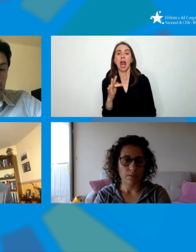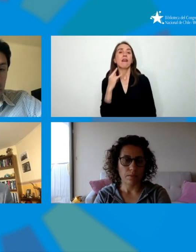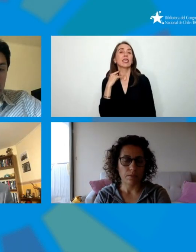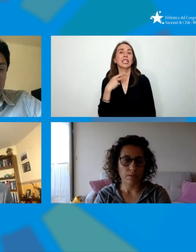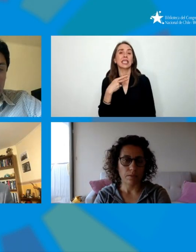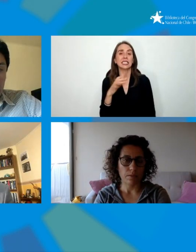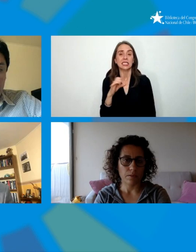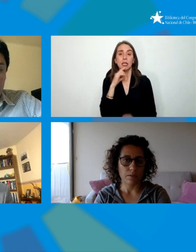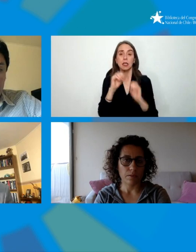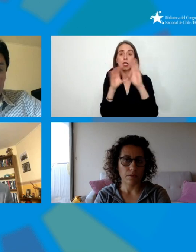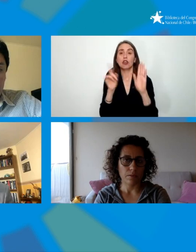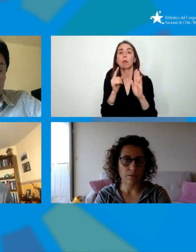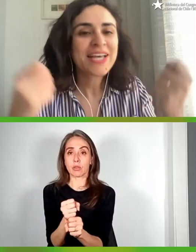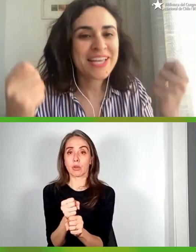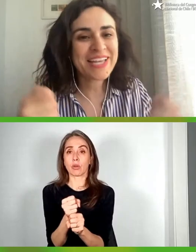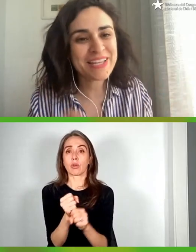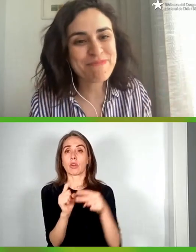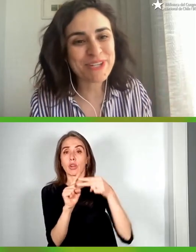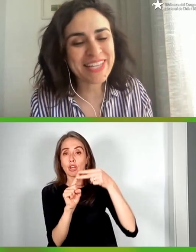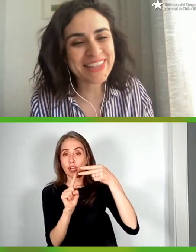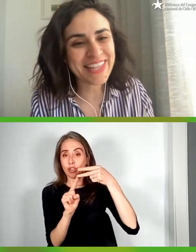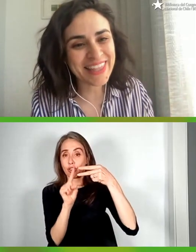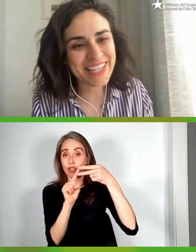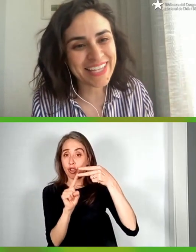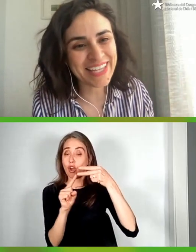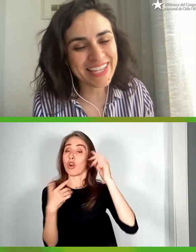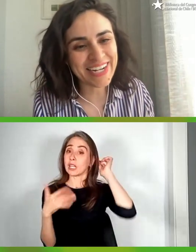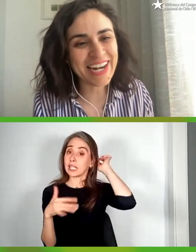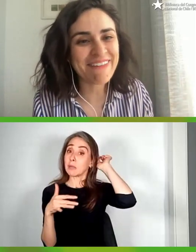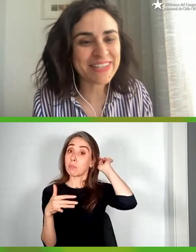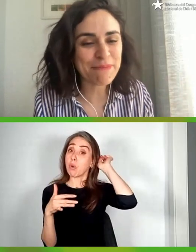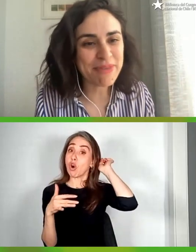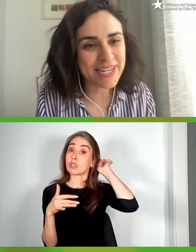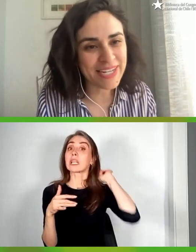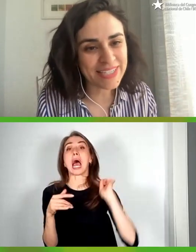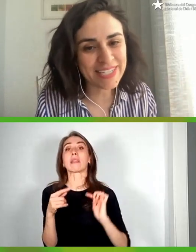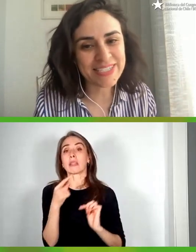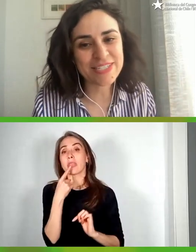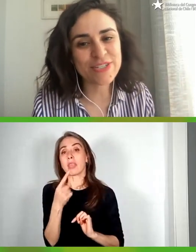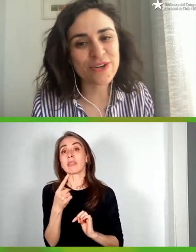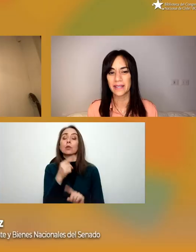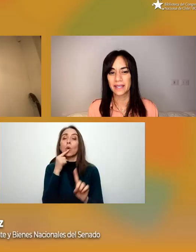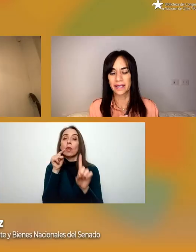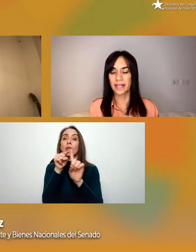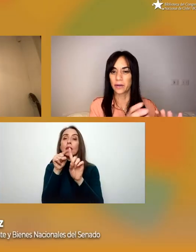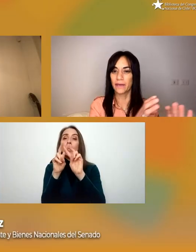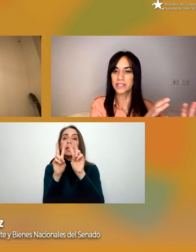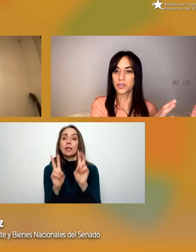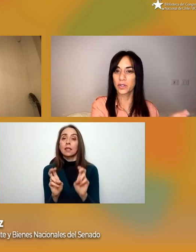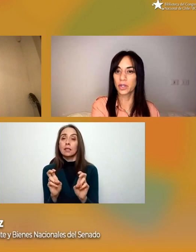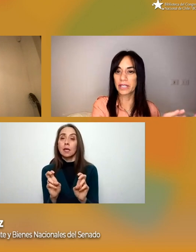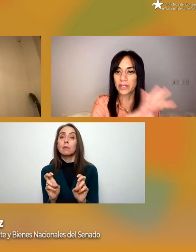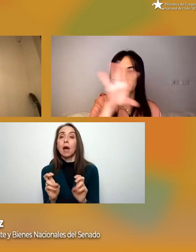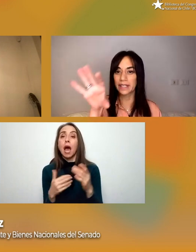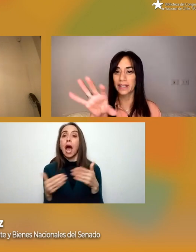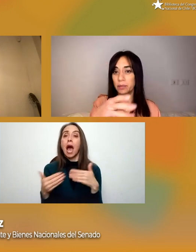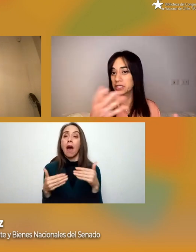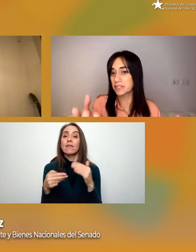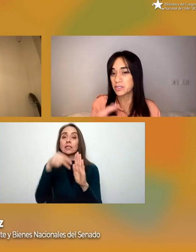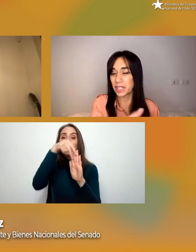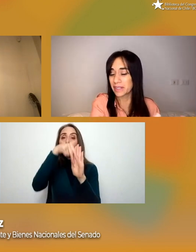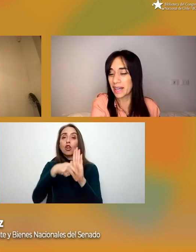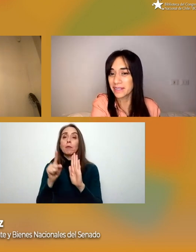parlamentarios de la BCN. Esa interacción permitió enriquecer el debate legislativo y articular nuevos saberes